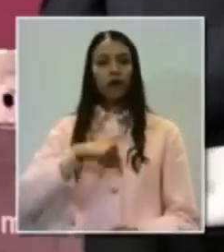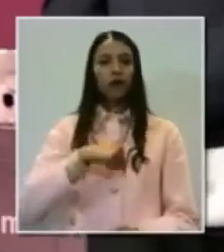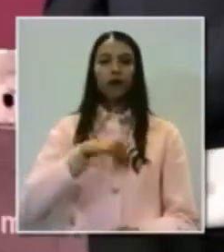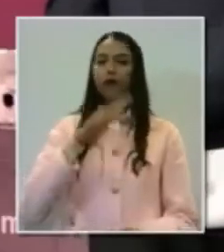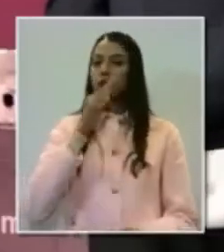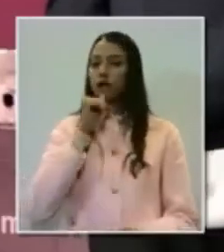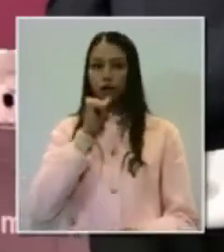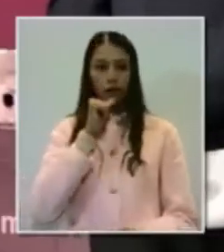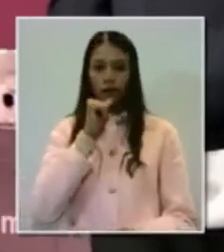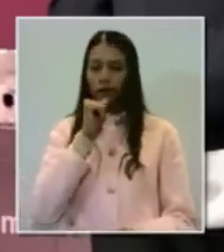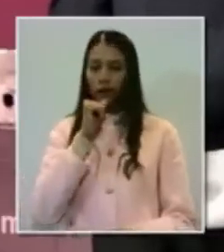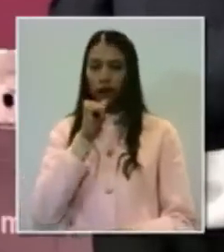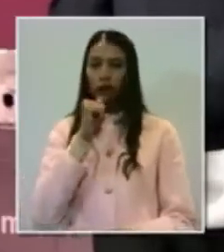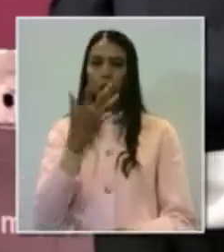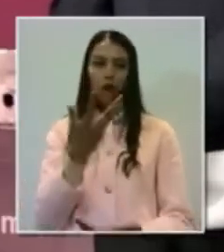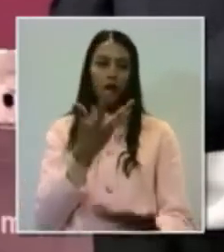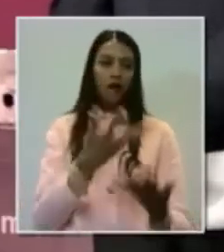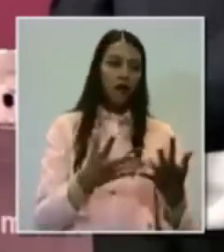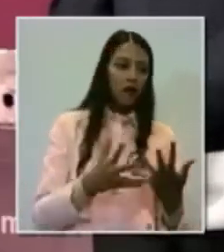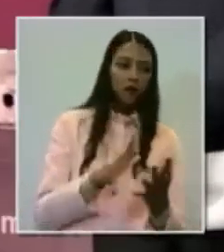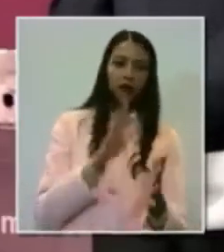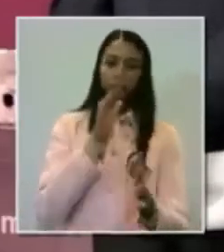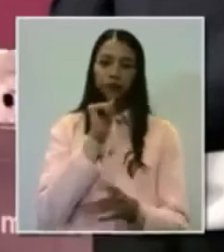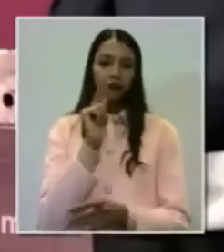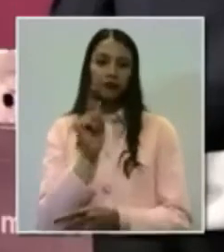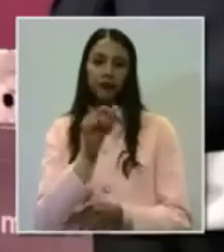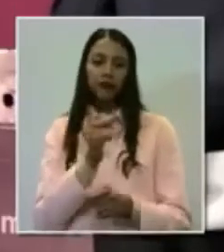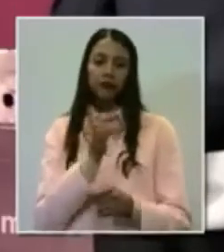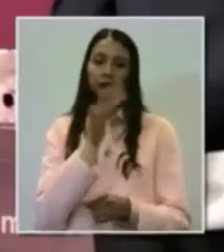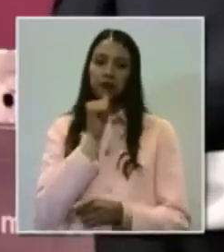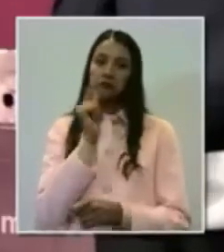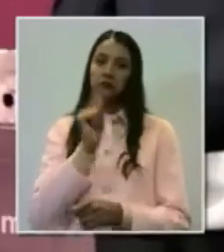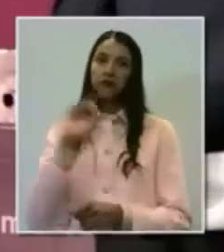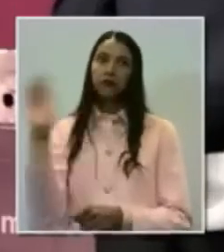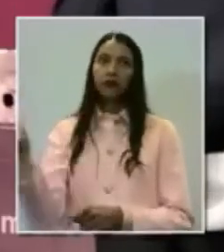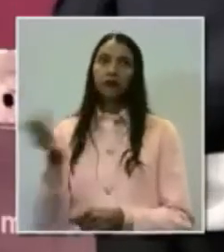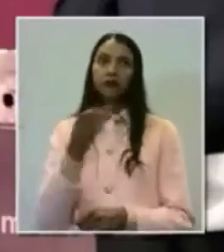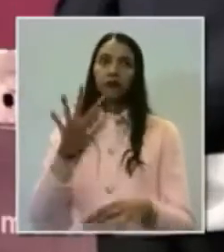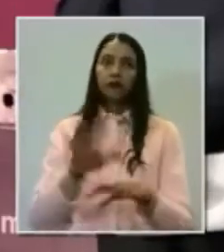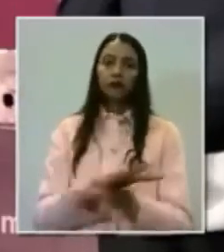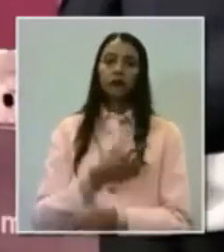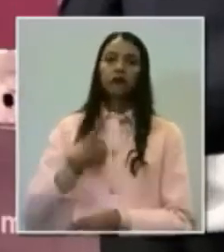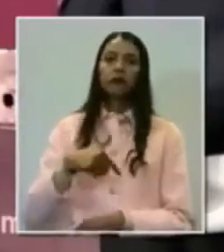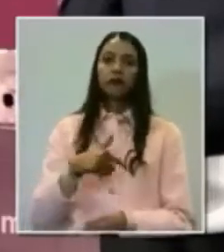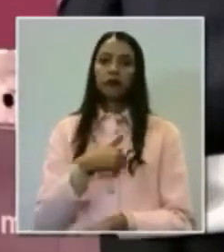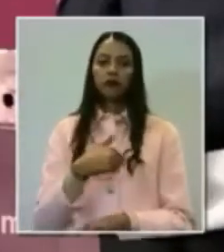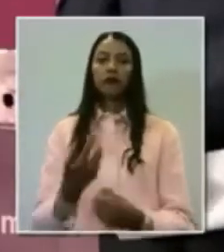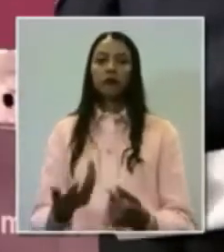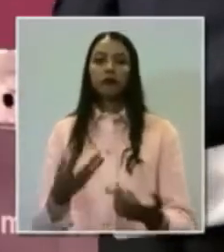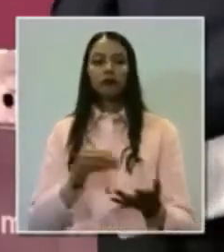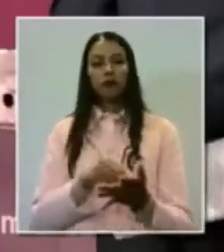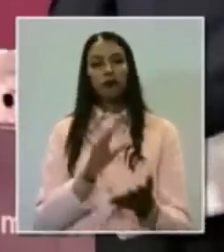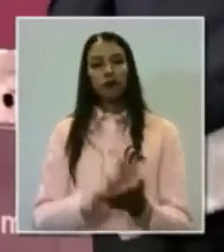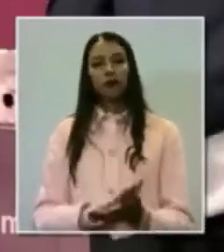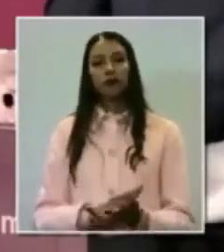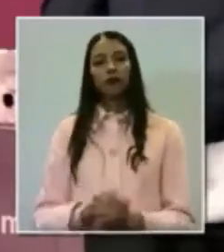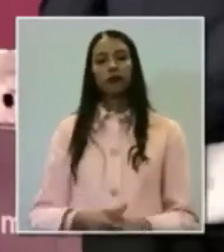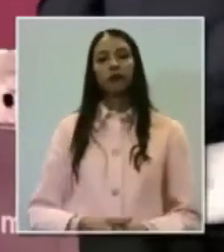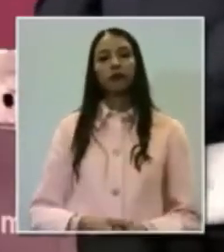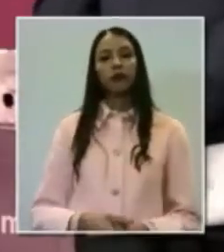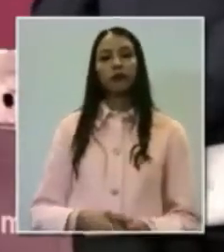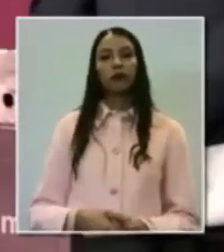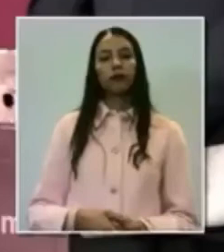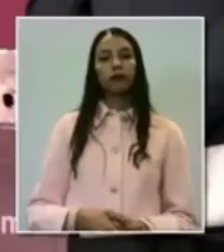podemos meter mano en esto. Eso viene desde la federación, es imposible poderlo hacer. Y se establece